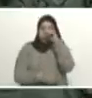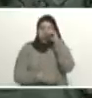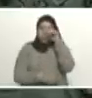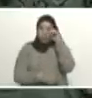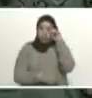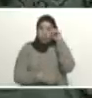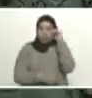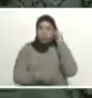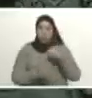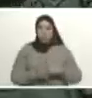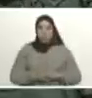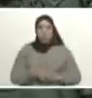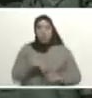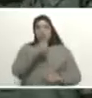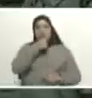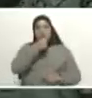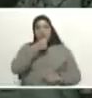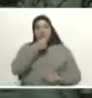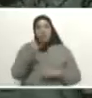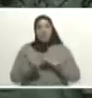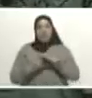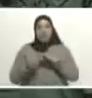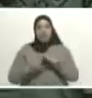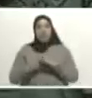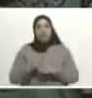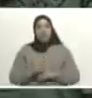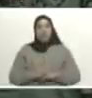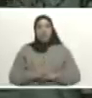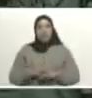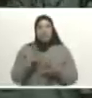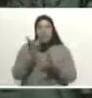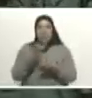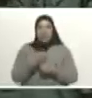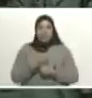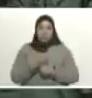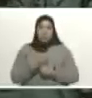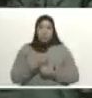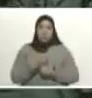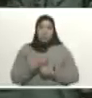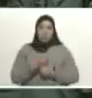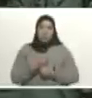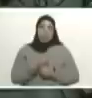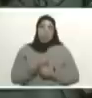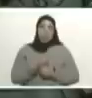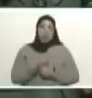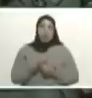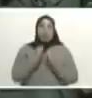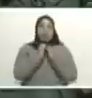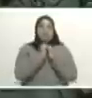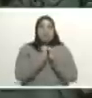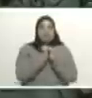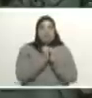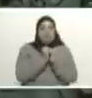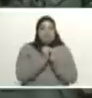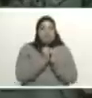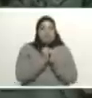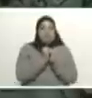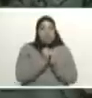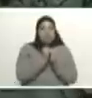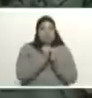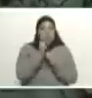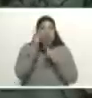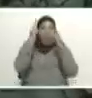el regalo institucional de ese día, les confieso, le dije: Chinita, Chinita,